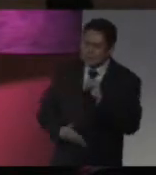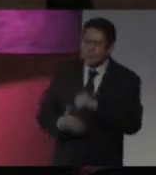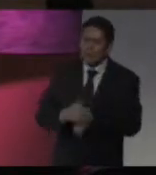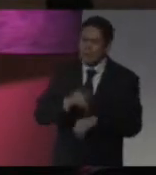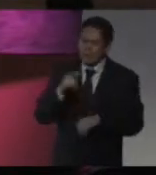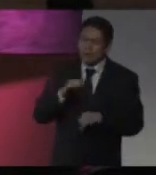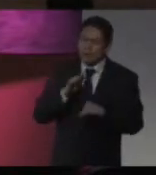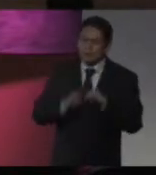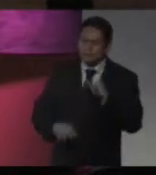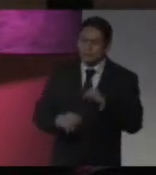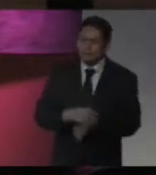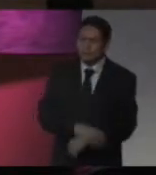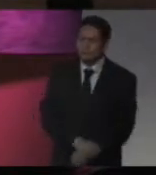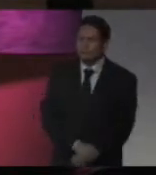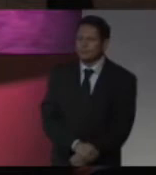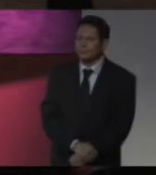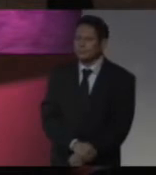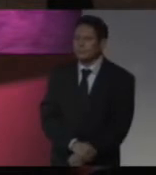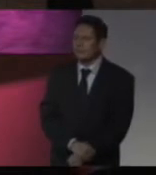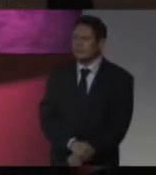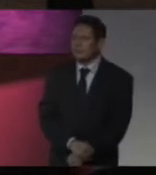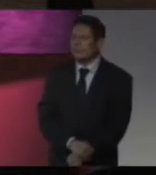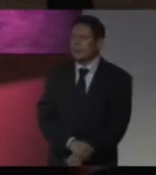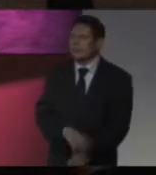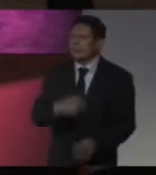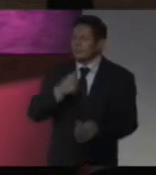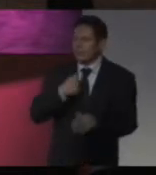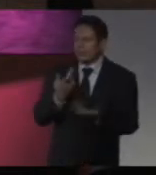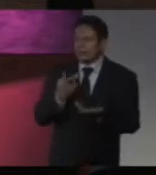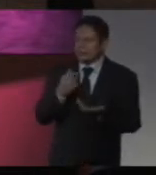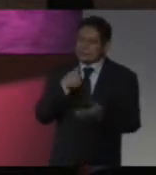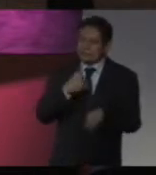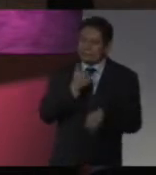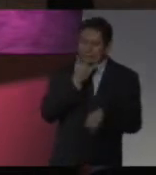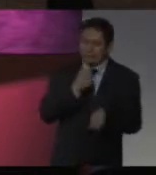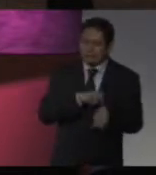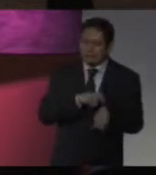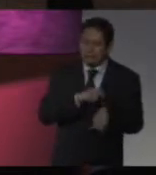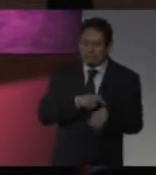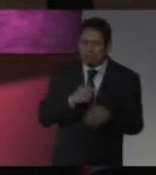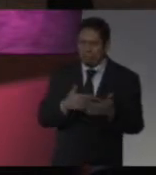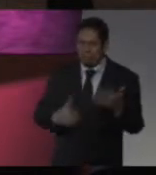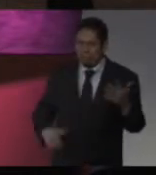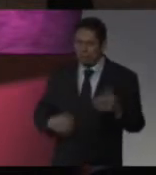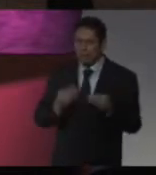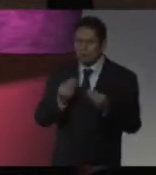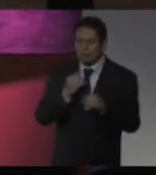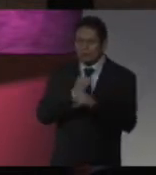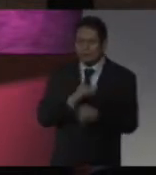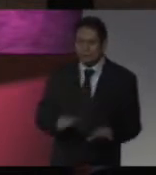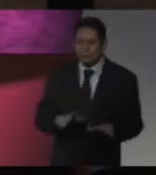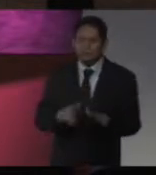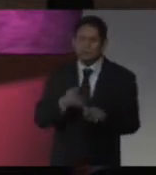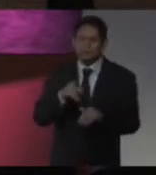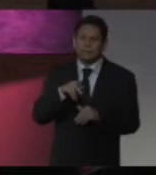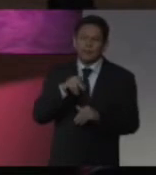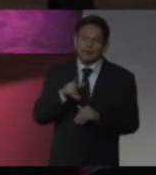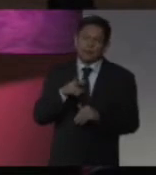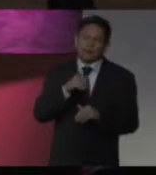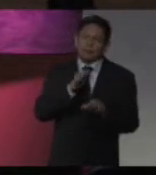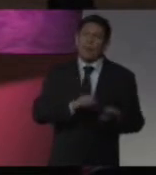Cierro. Claro, ahora tuve que apresurar por falta de cálculo. Buenas prácticas en el